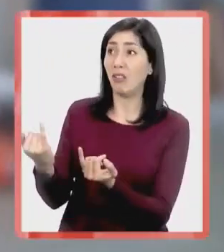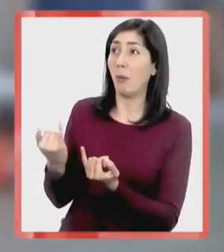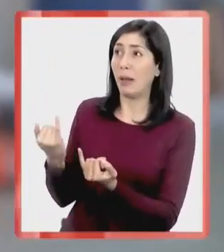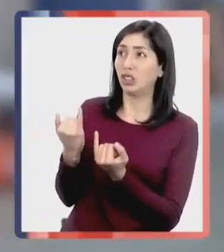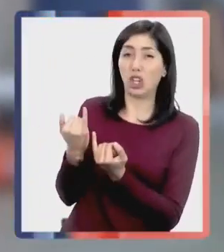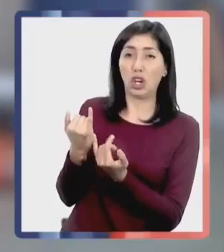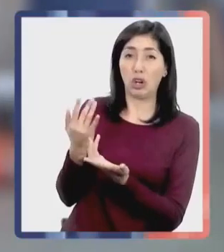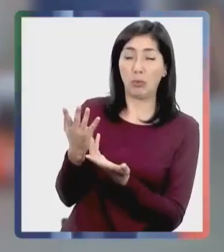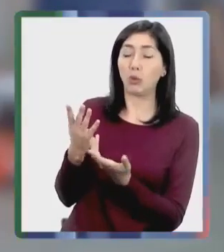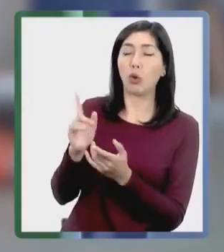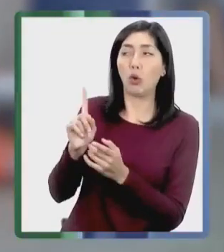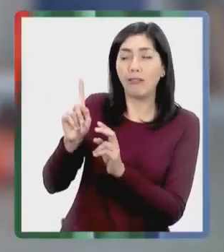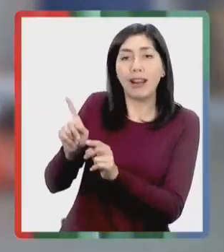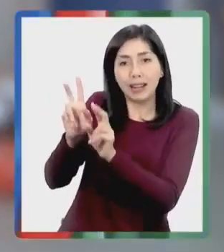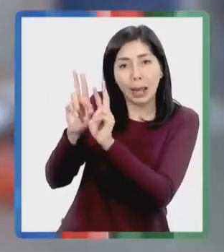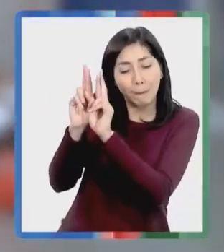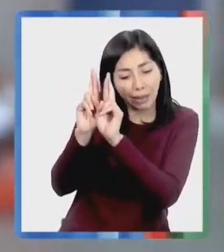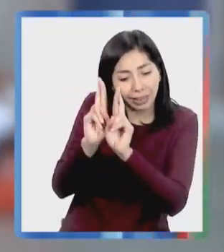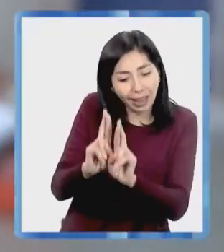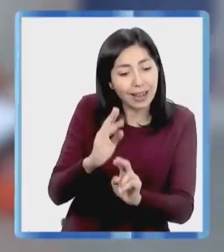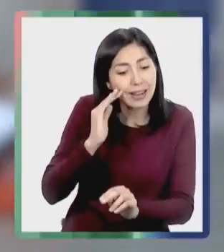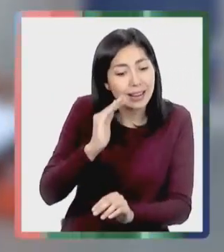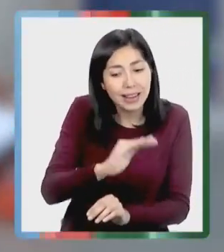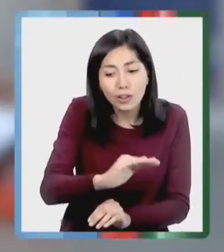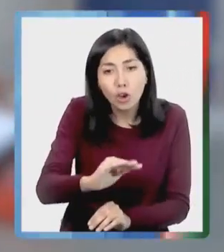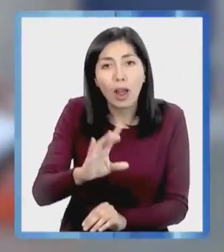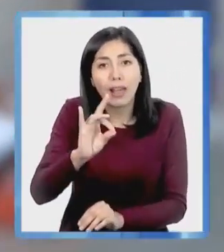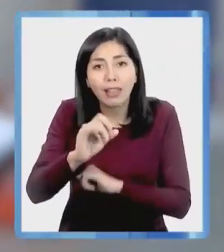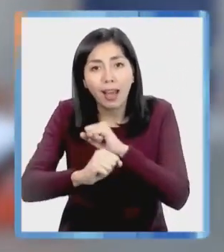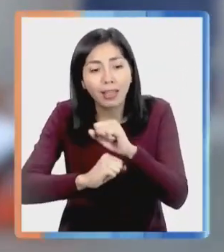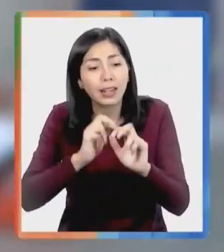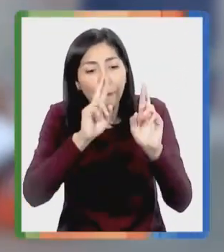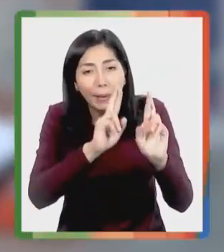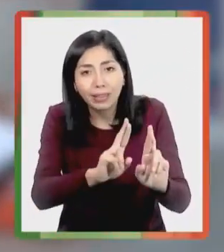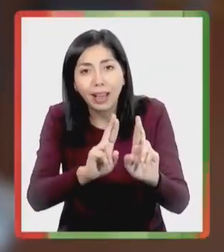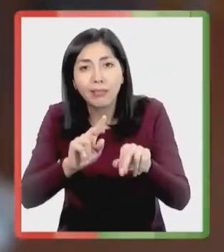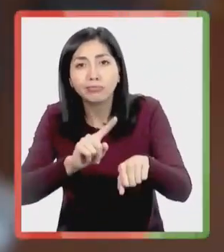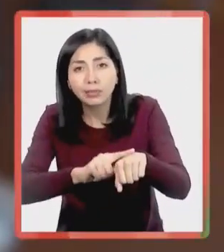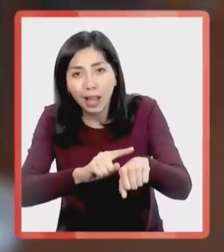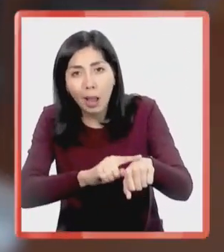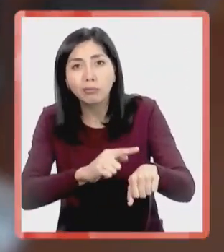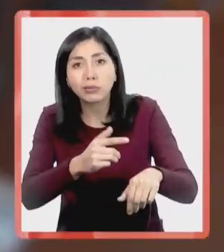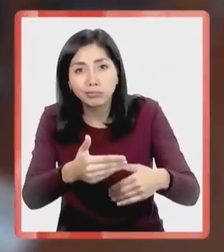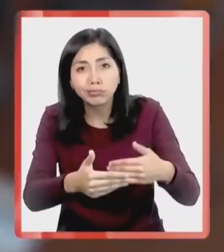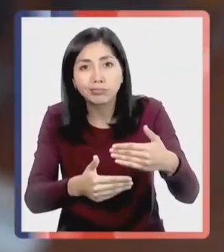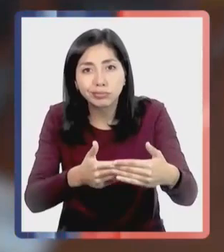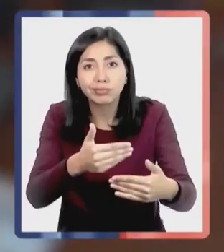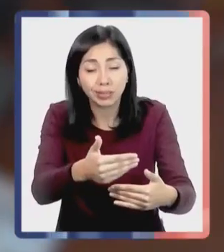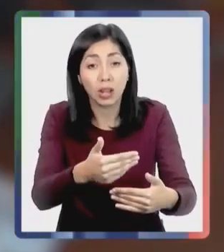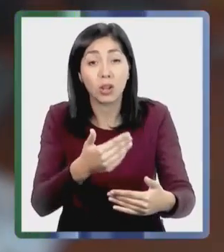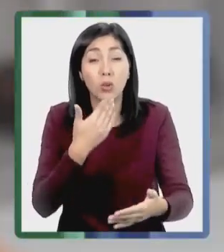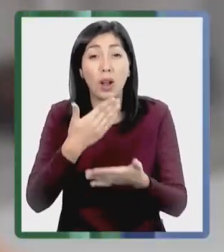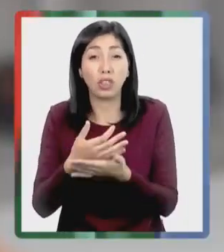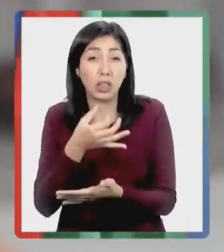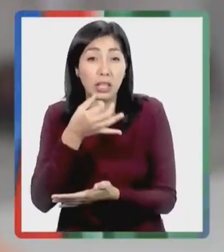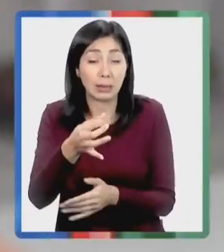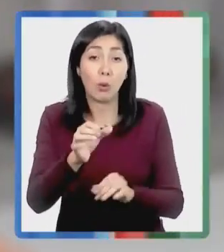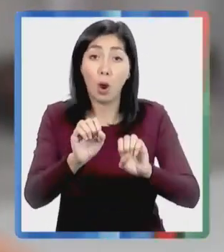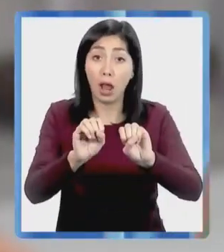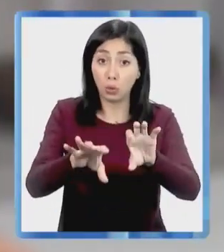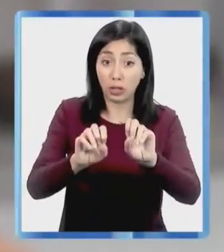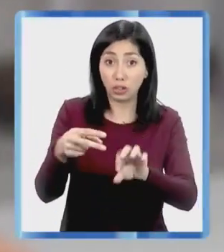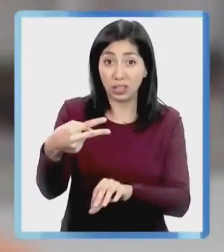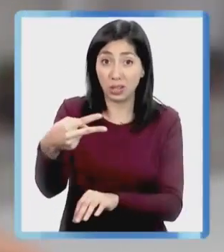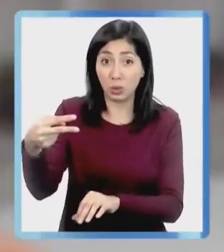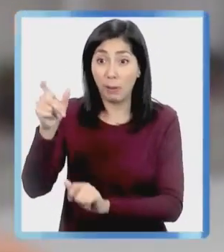preparada. Tiene que ser respetuoso de los procesos de maduración de cada niño y niña. Entonces, cuando hablamos de educación sexual, a veces nos centramos en los prejuicios,